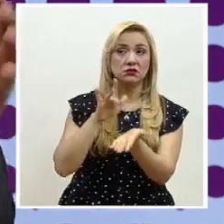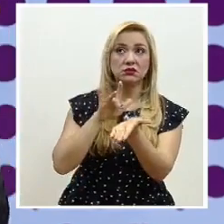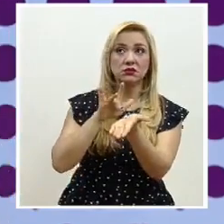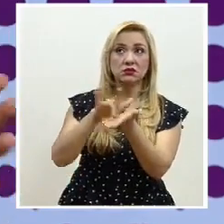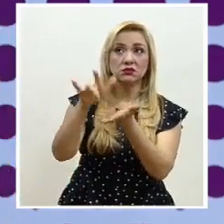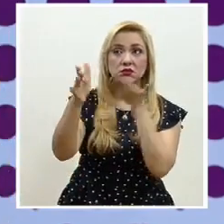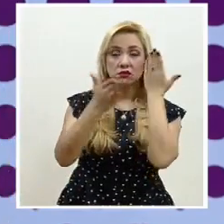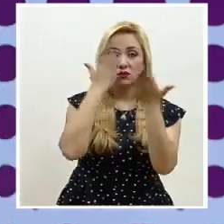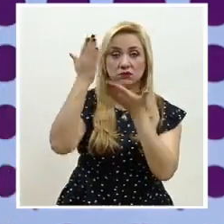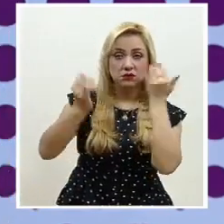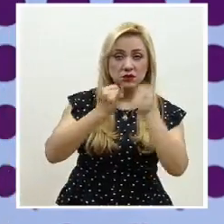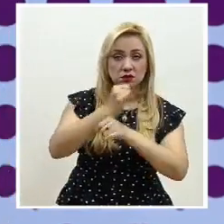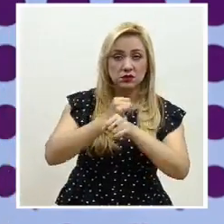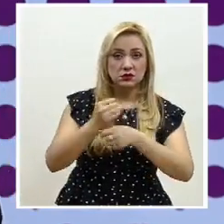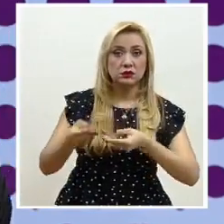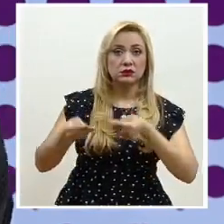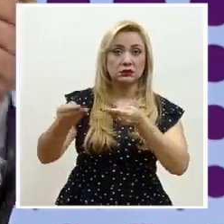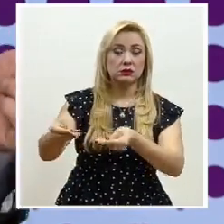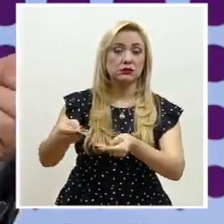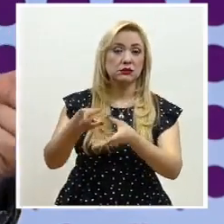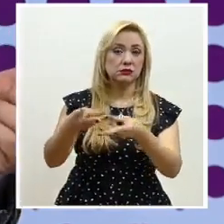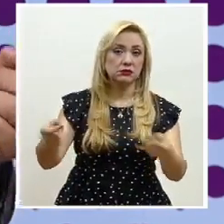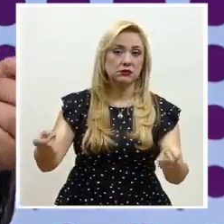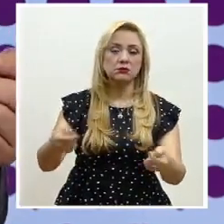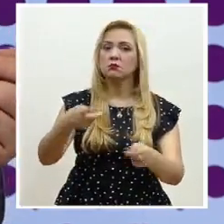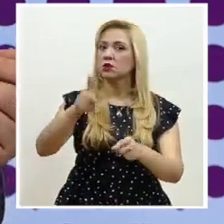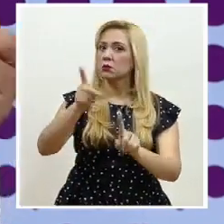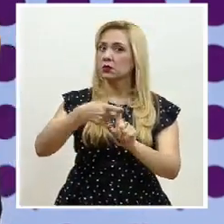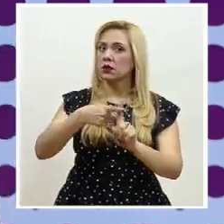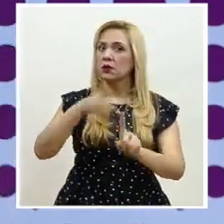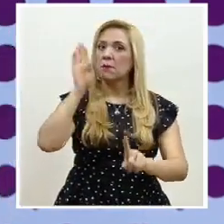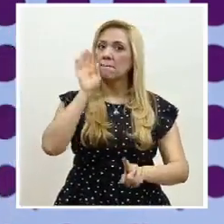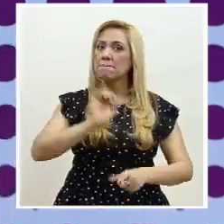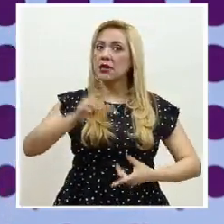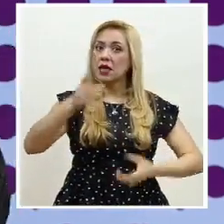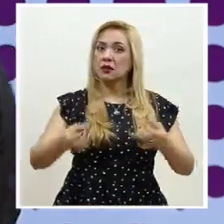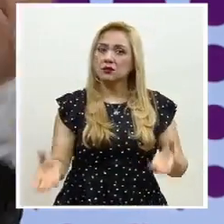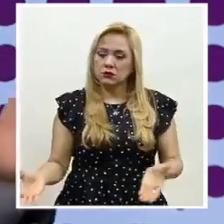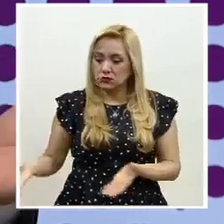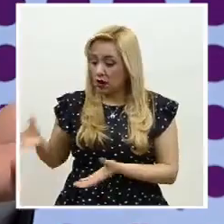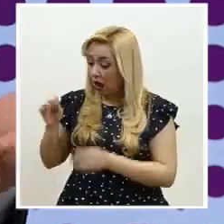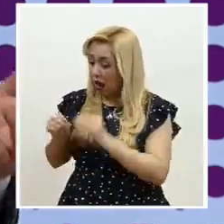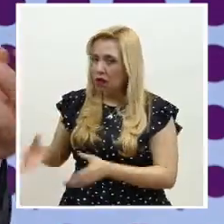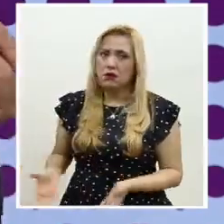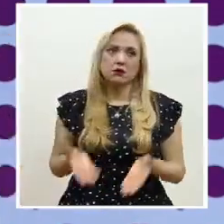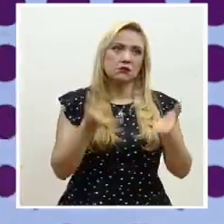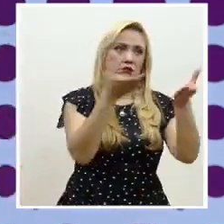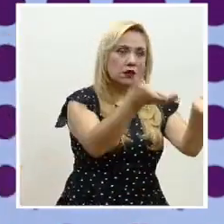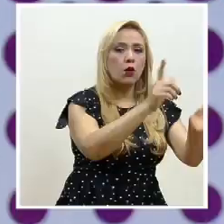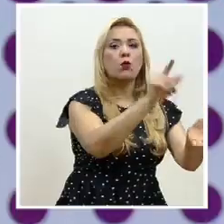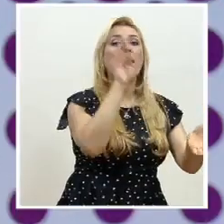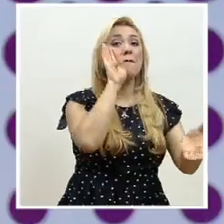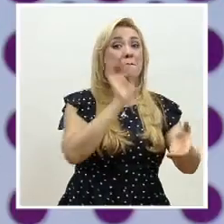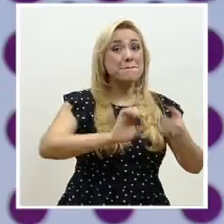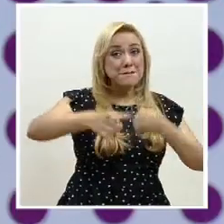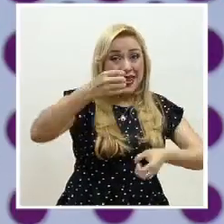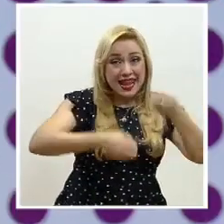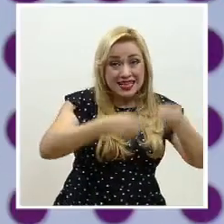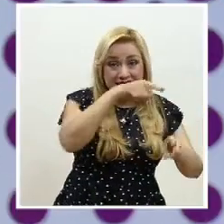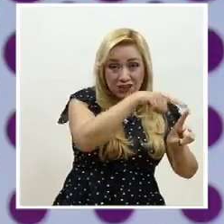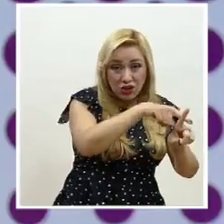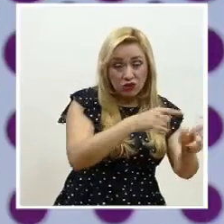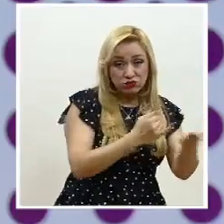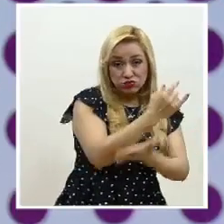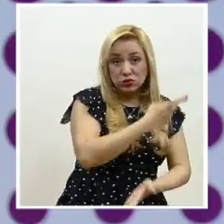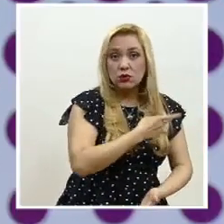vez que tenemos este proyecto, se pone a consideración de los ministros. El ministro lo pone a consideración de sus pares. Y para mí viene la construcción más